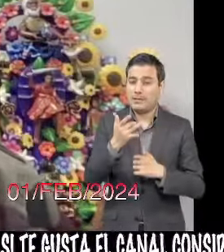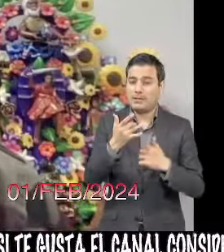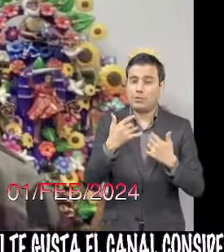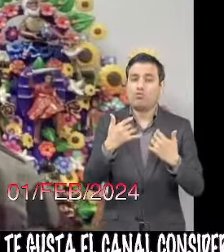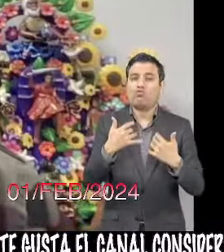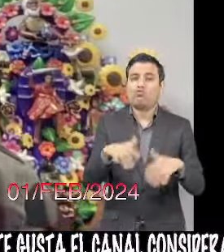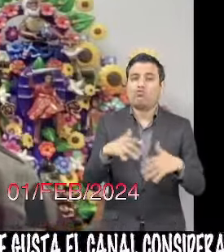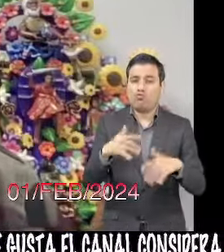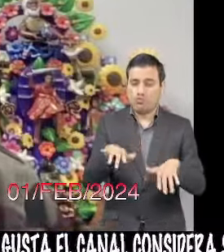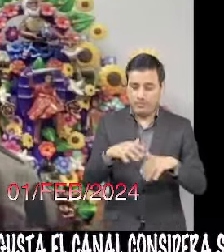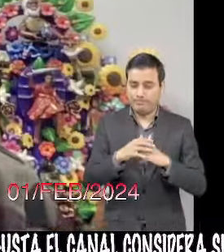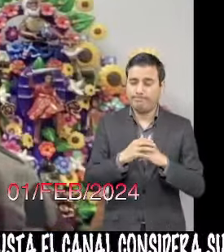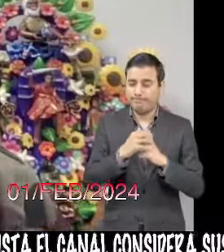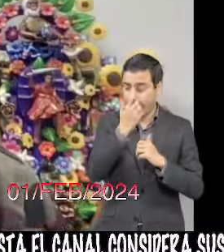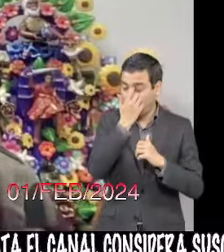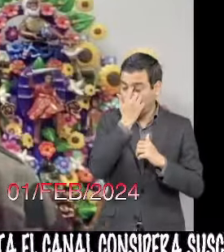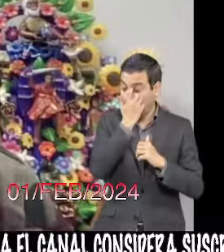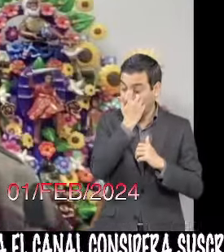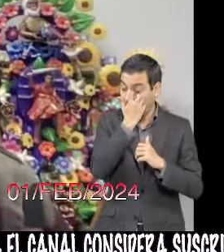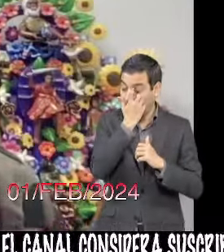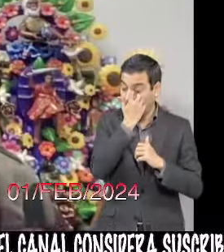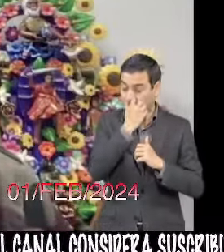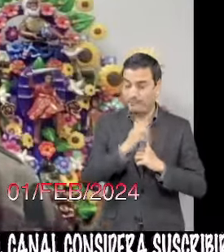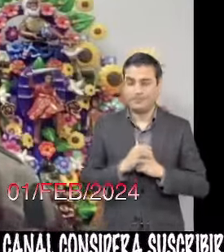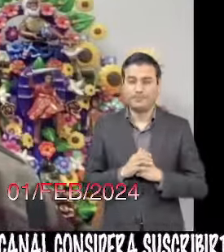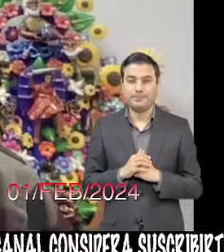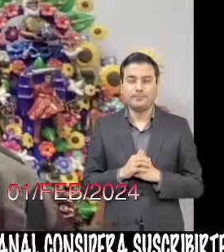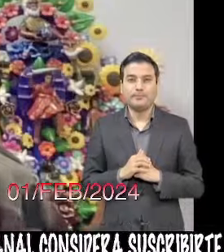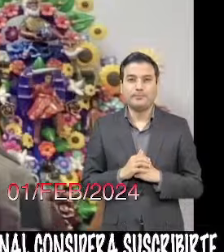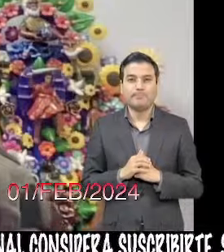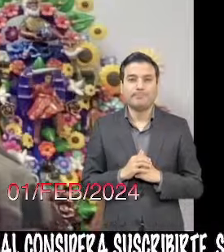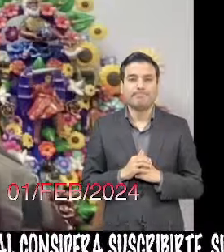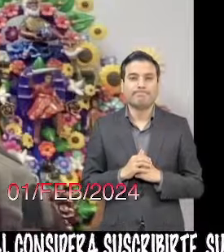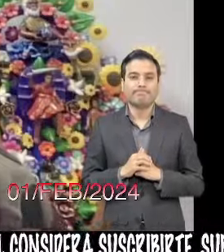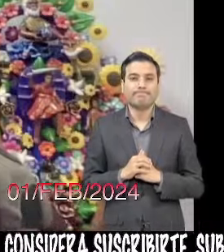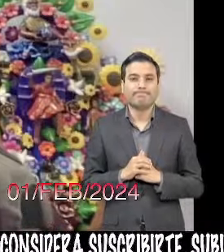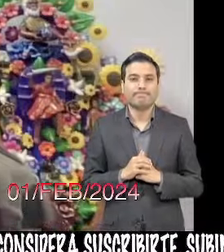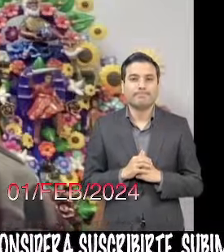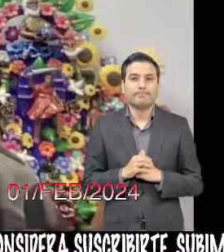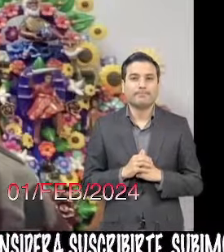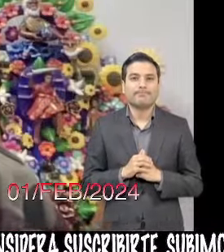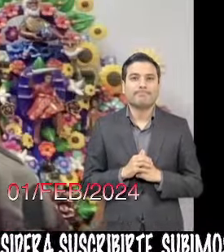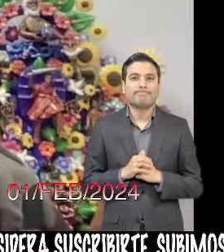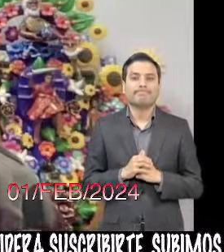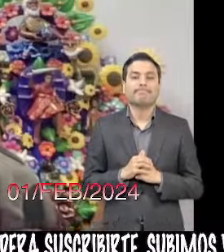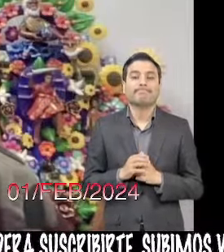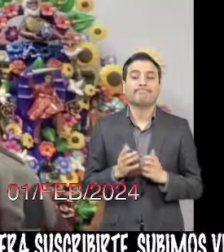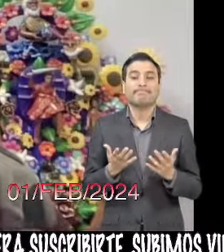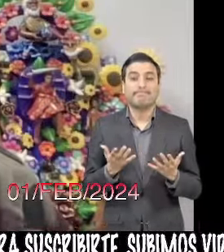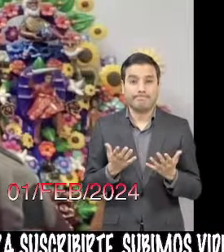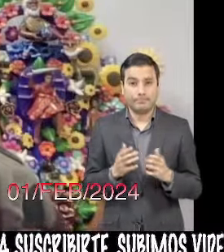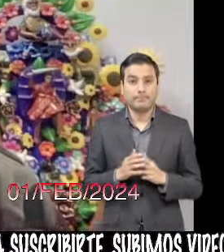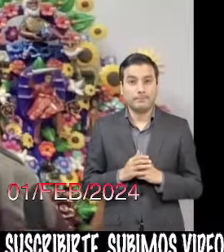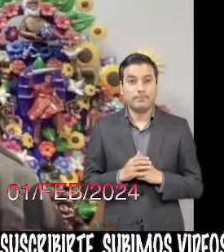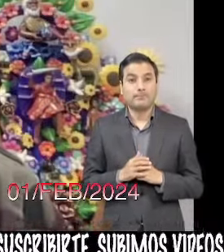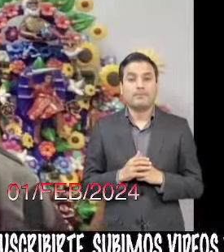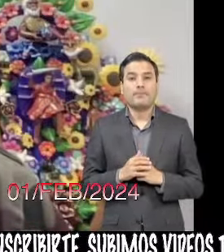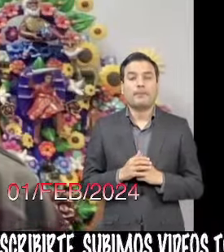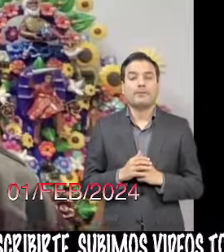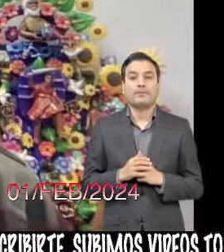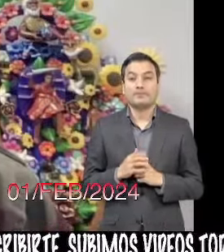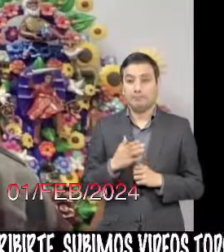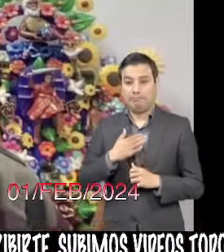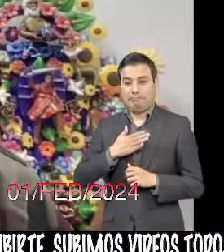además evidencia la diferencia fundamental que tiene el proyecto que nosotros